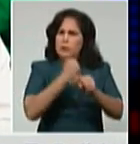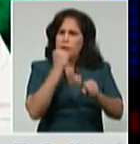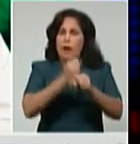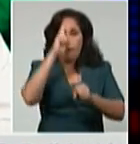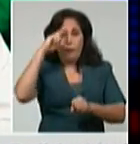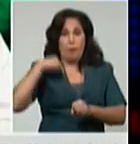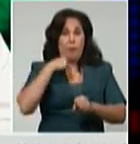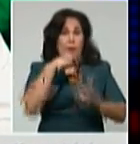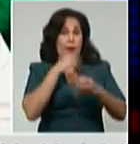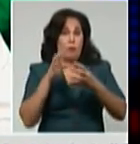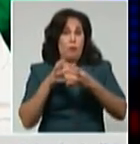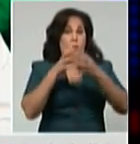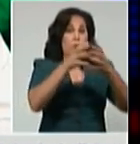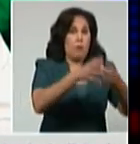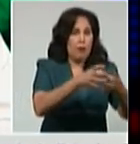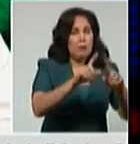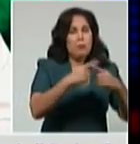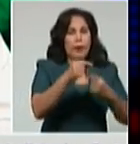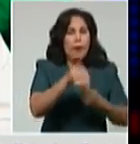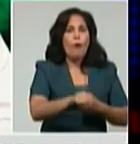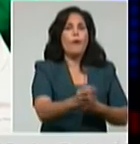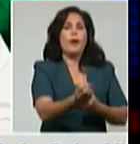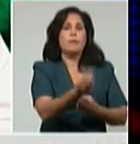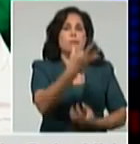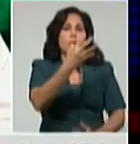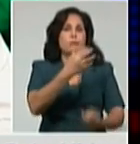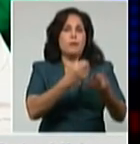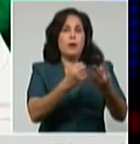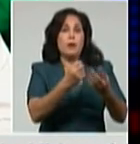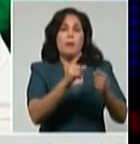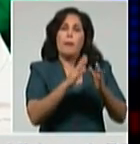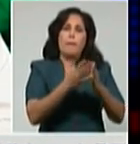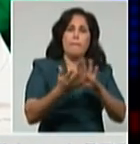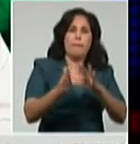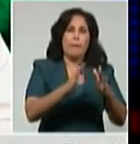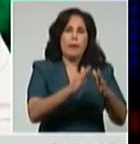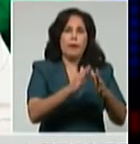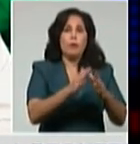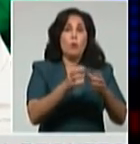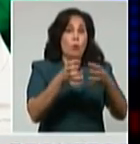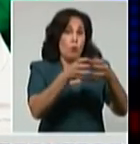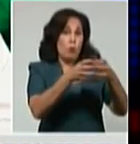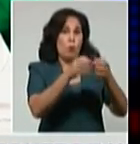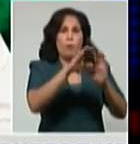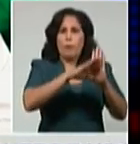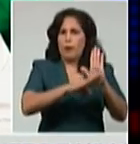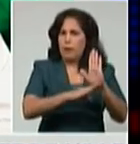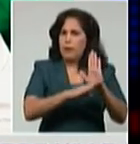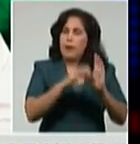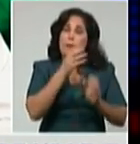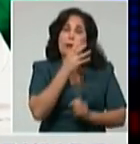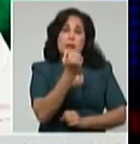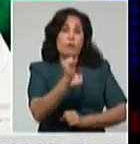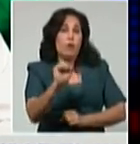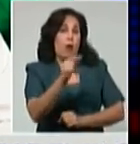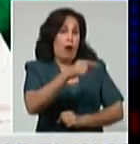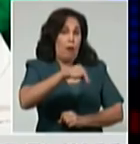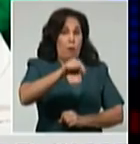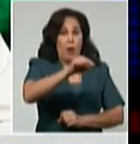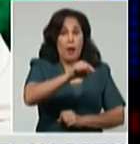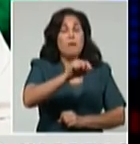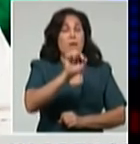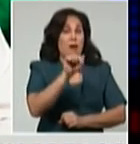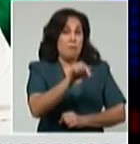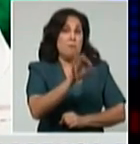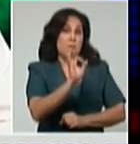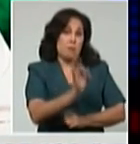lugares. Sin embargo, después de la adopción de un grupo de medidas de disminución,